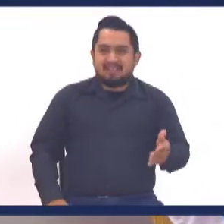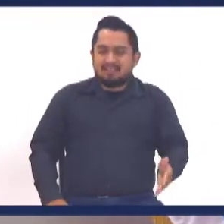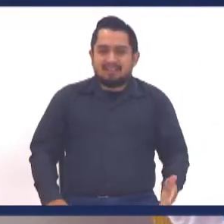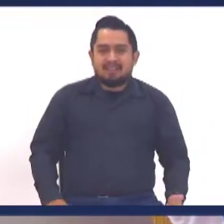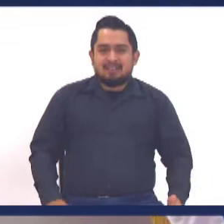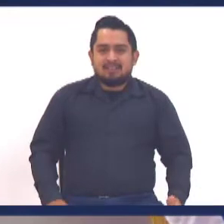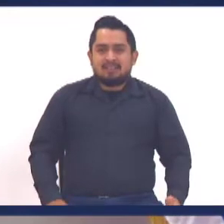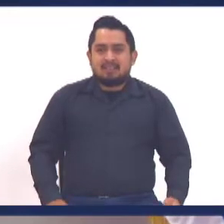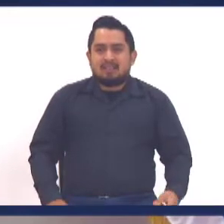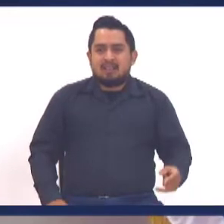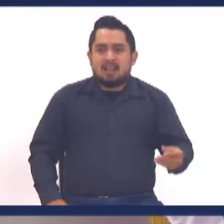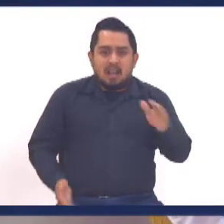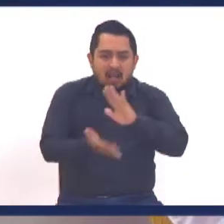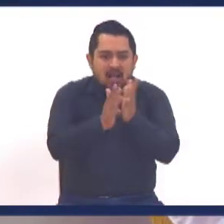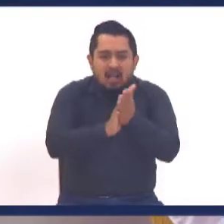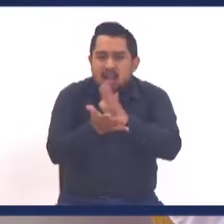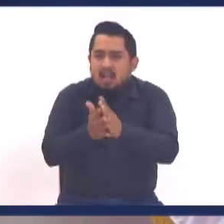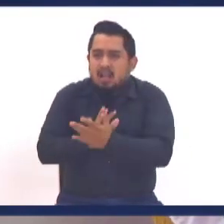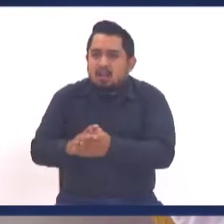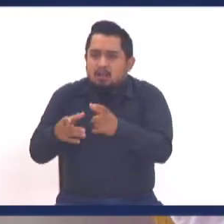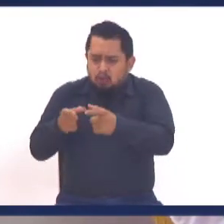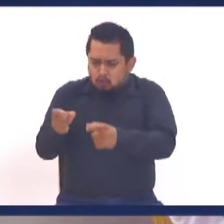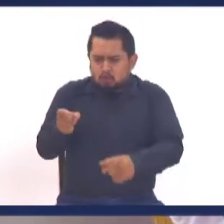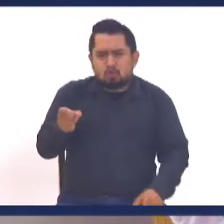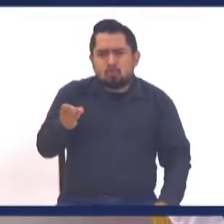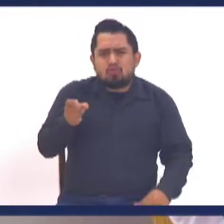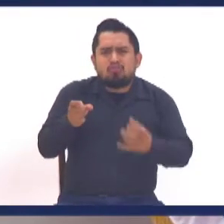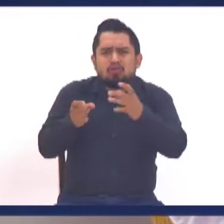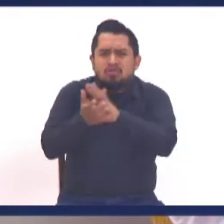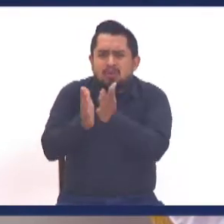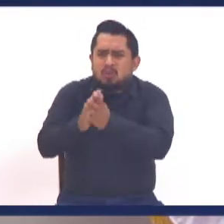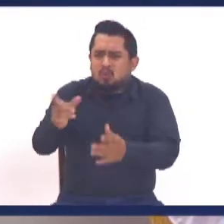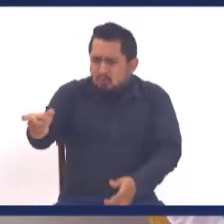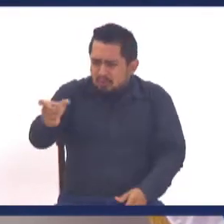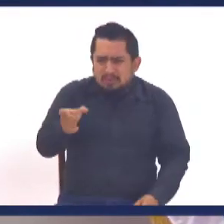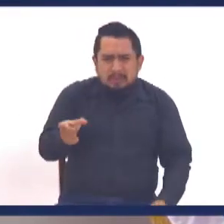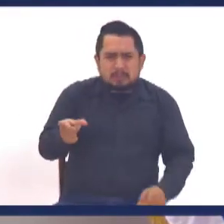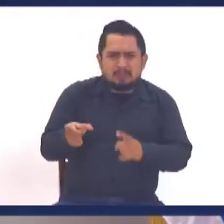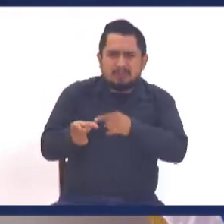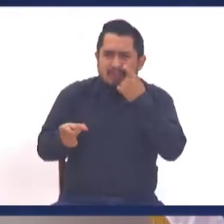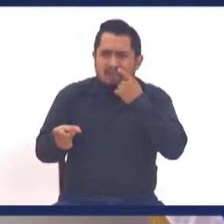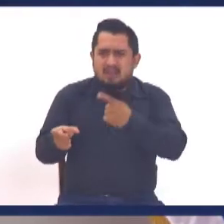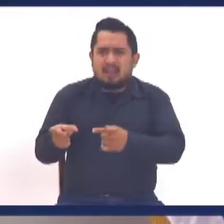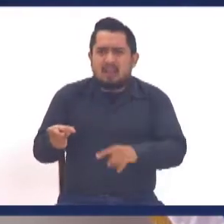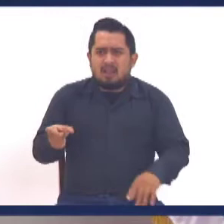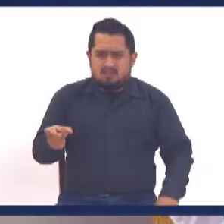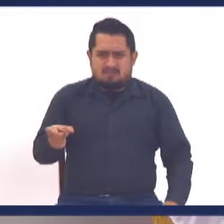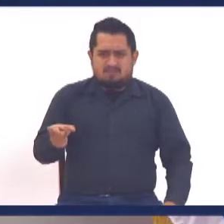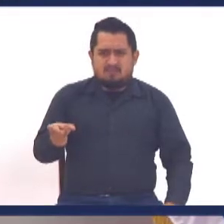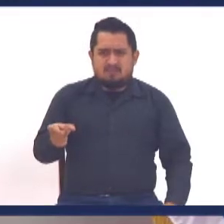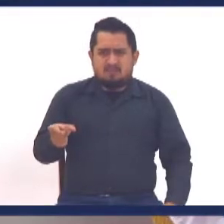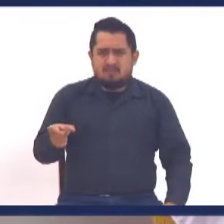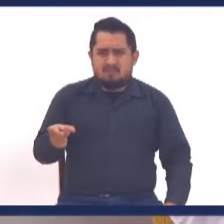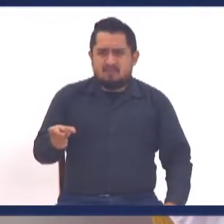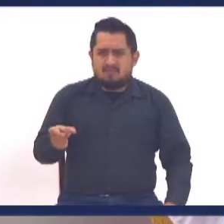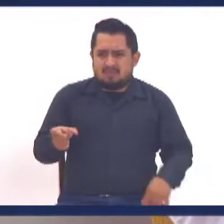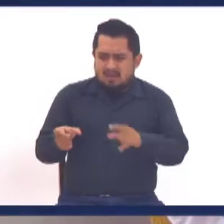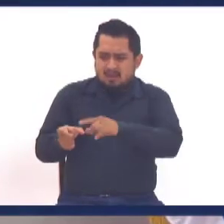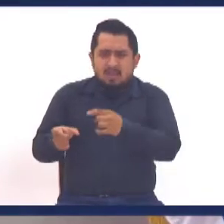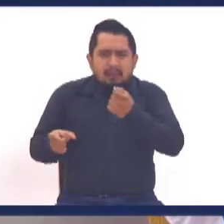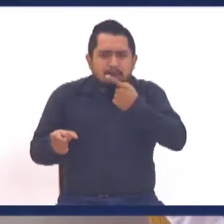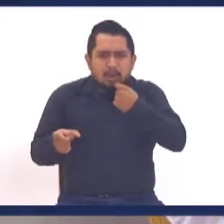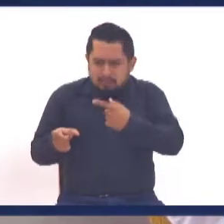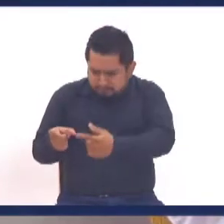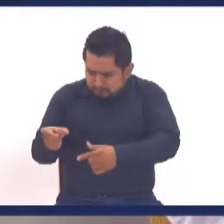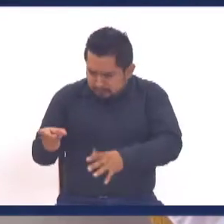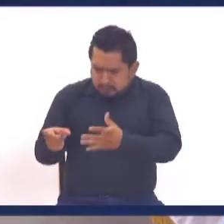aquí tenemos cita y cábalas y sombre como con de té no ha visto las pupusas de los test de la señora y más por en pastilla